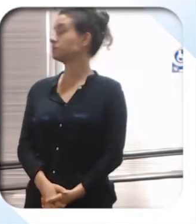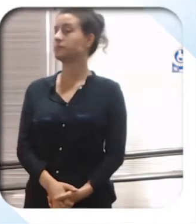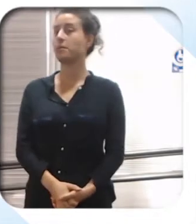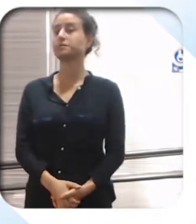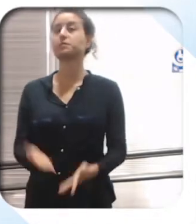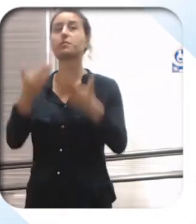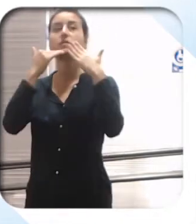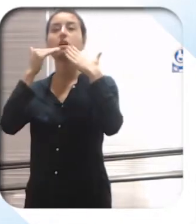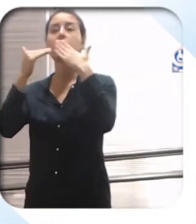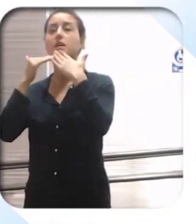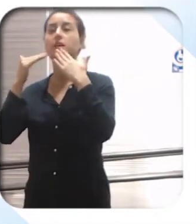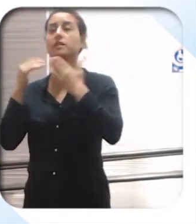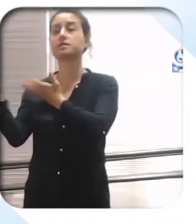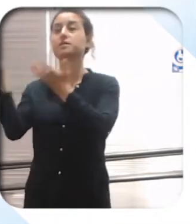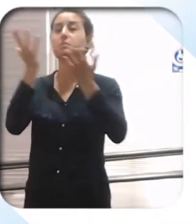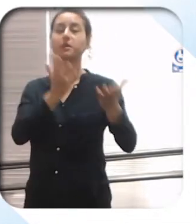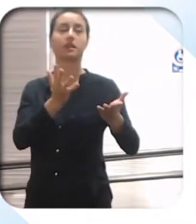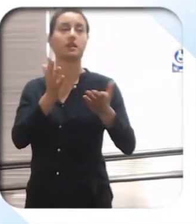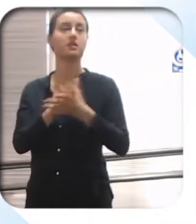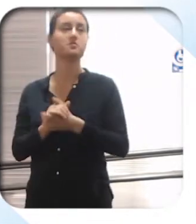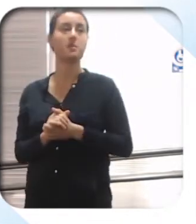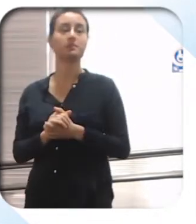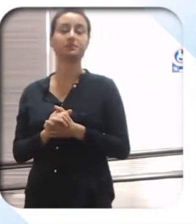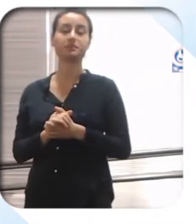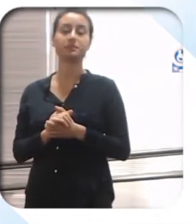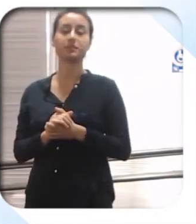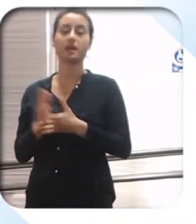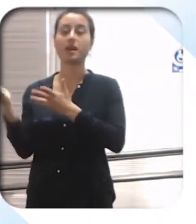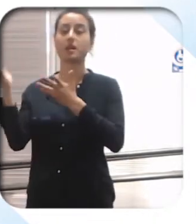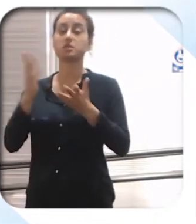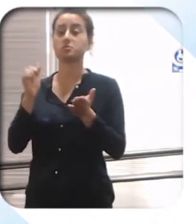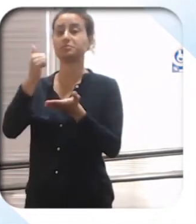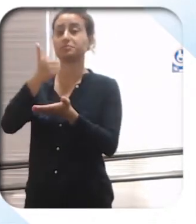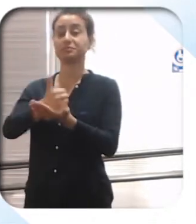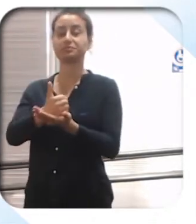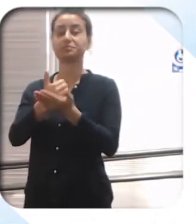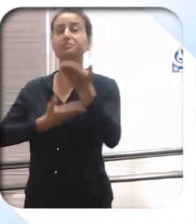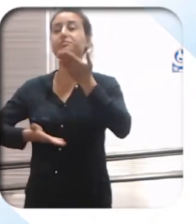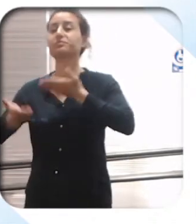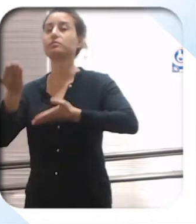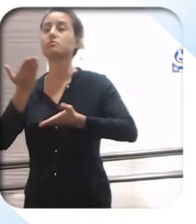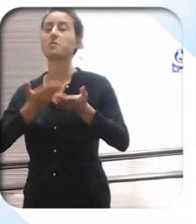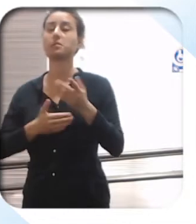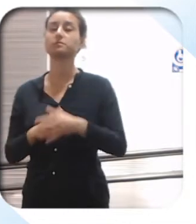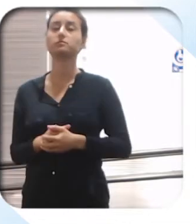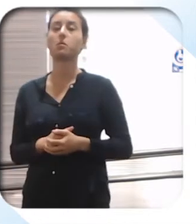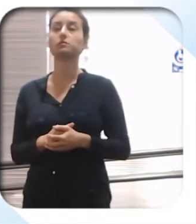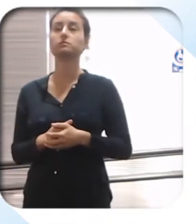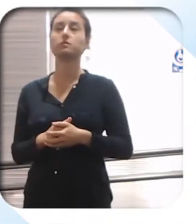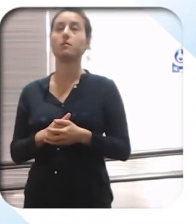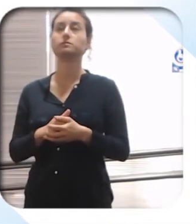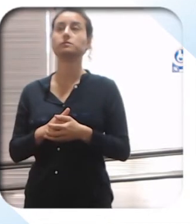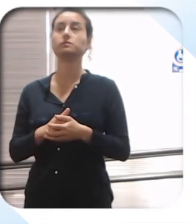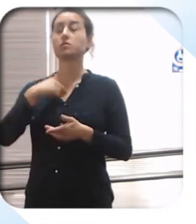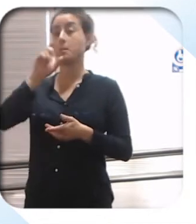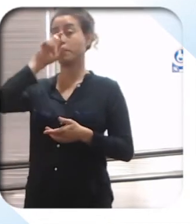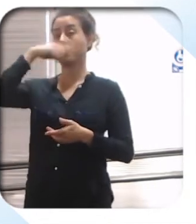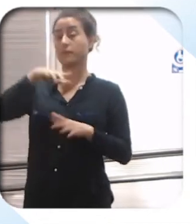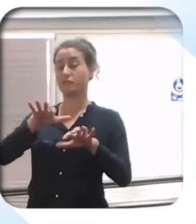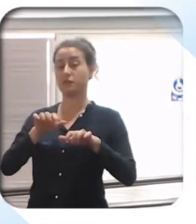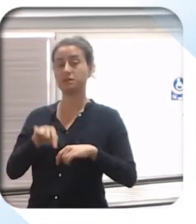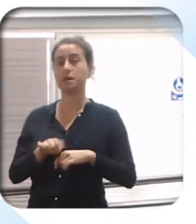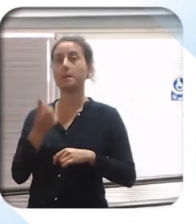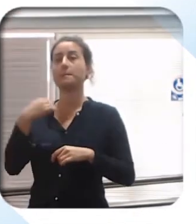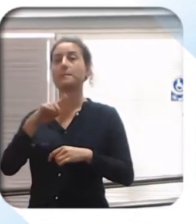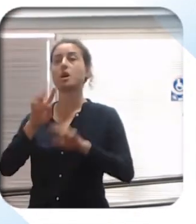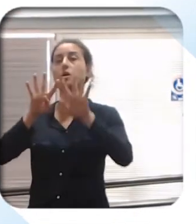bueno, agradecer la invitación, agradecer poder estar acá compartiendo. Yo soy de Montevideo,